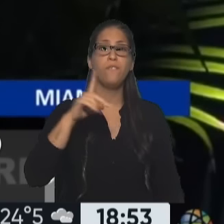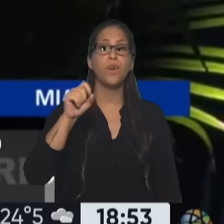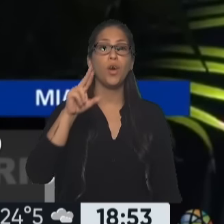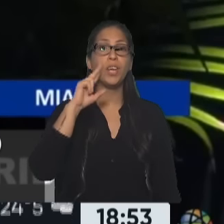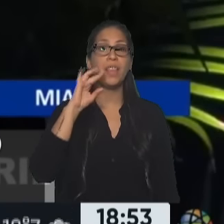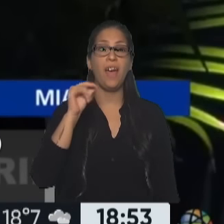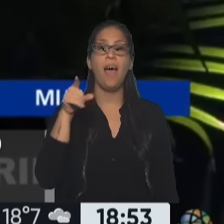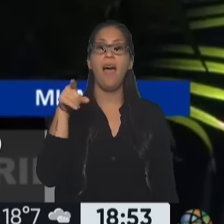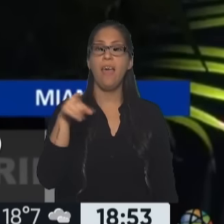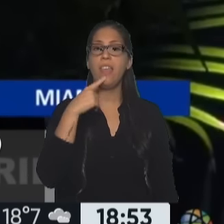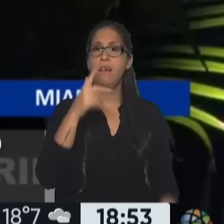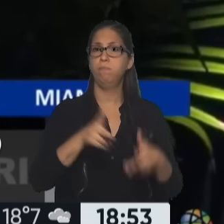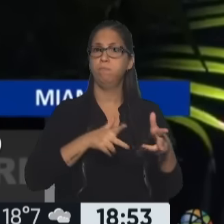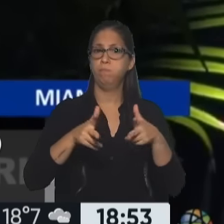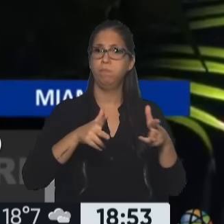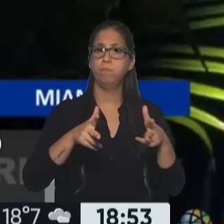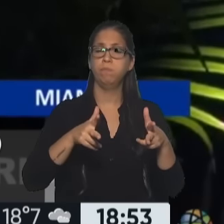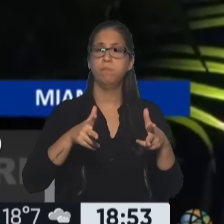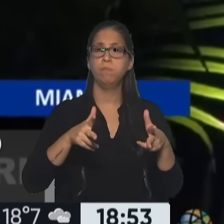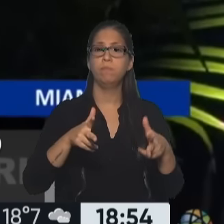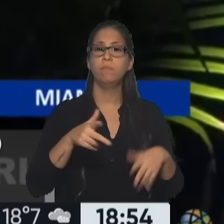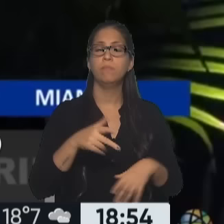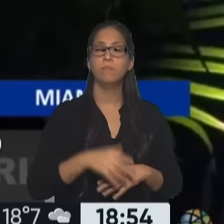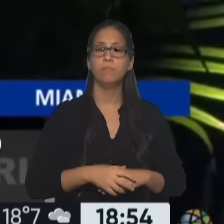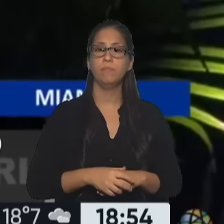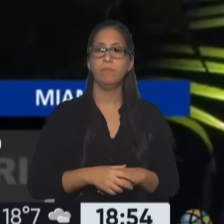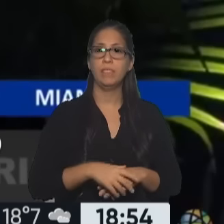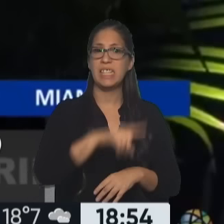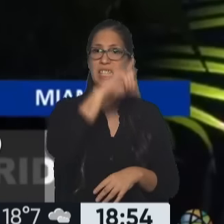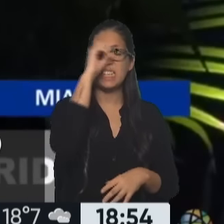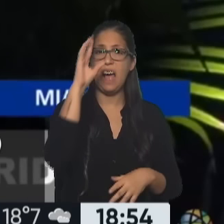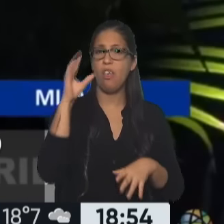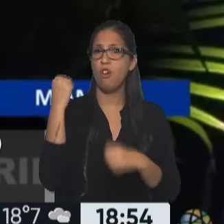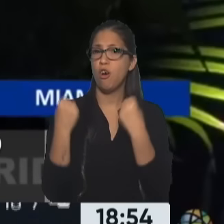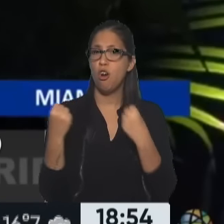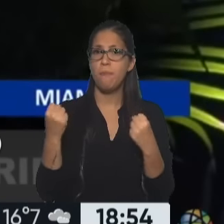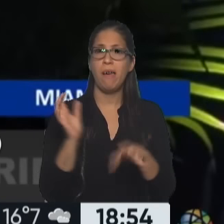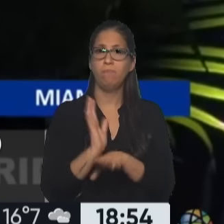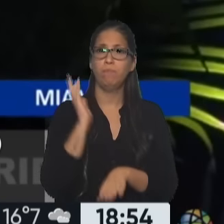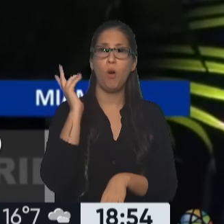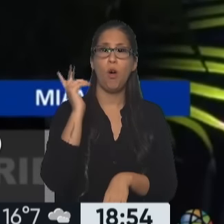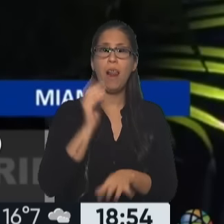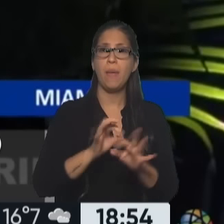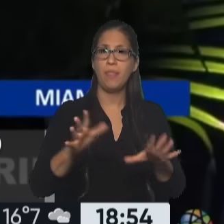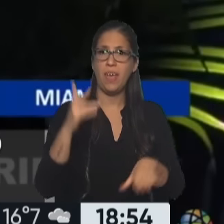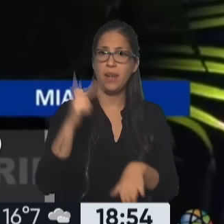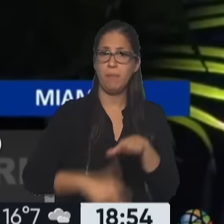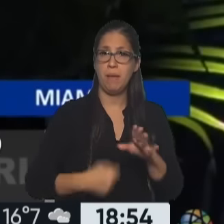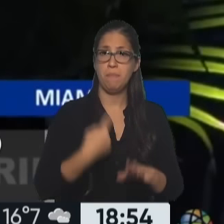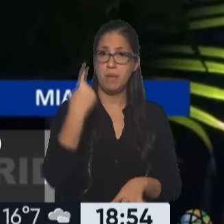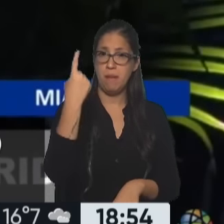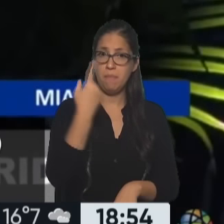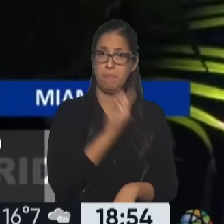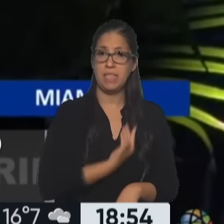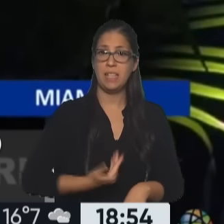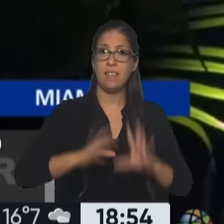donde sostuvo que la participación del Estado en la economía restringe los márgenes de libertad y destacó que es el primer presidente libertario de